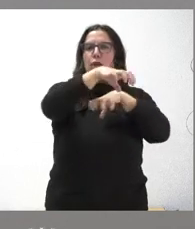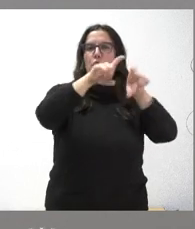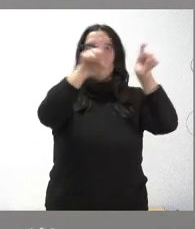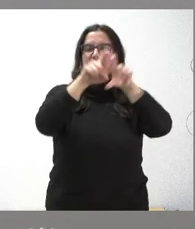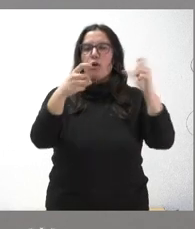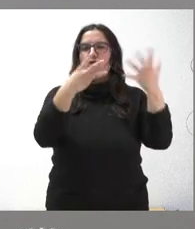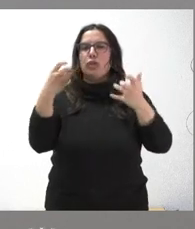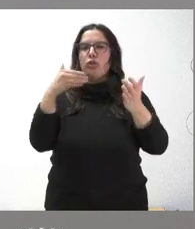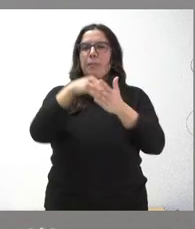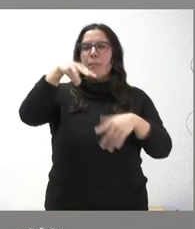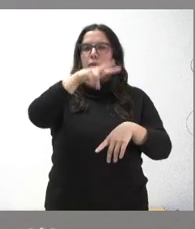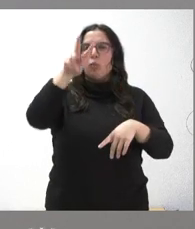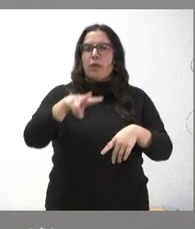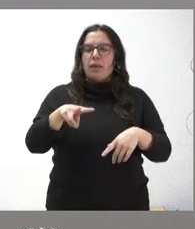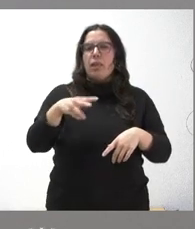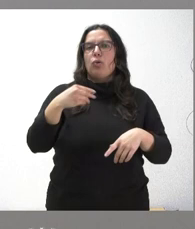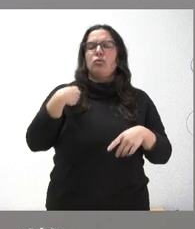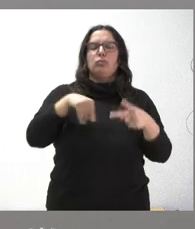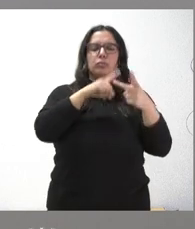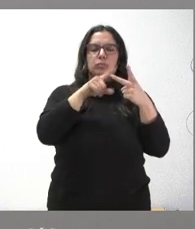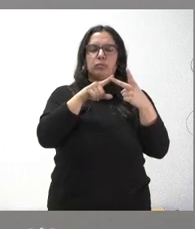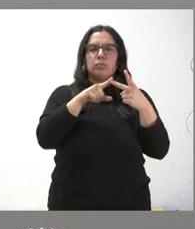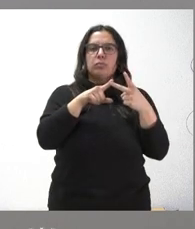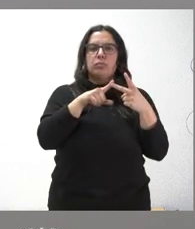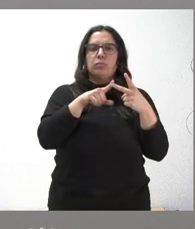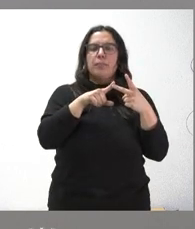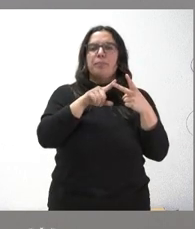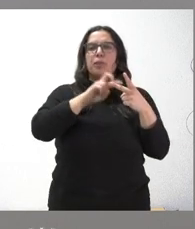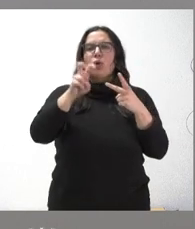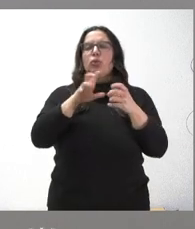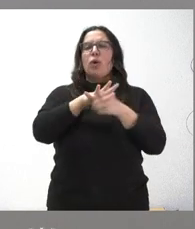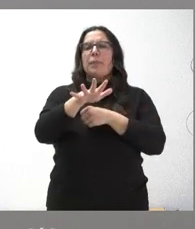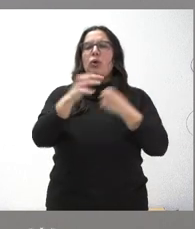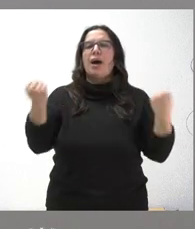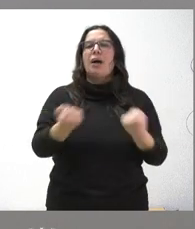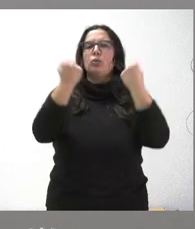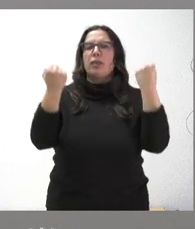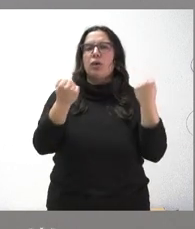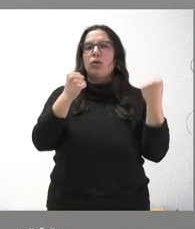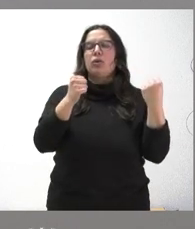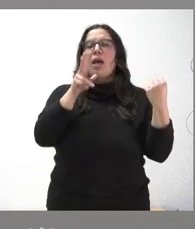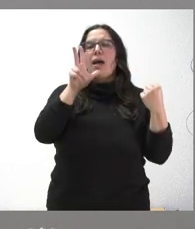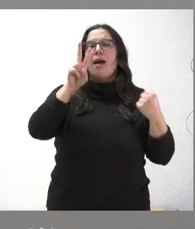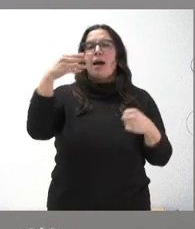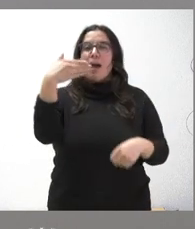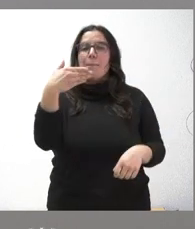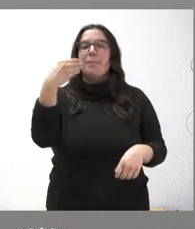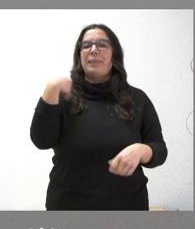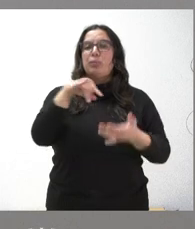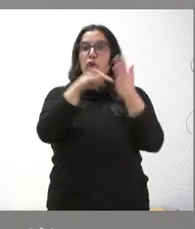800,000 m cu en torno a monfer acinos el segundo era la actuación del Hub eh de